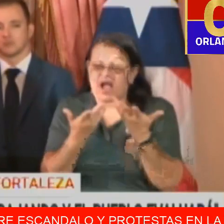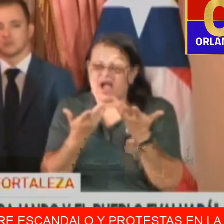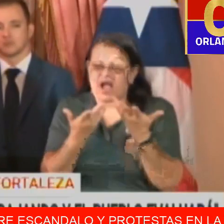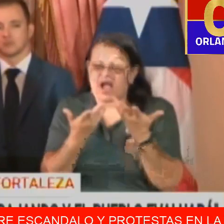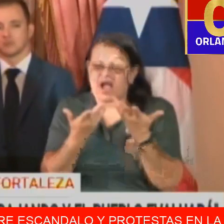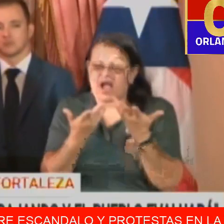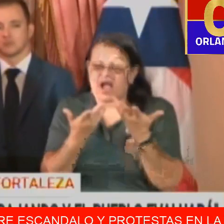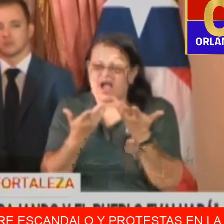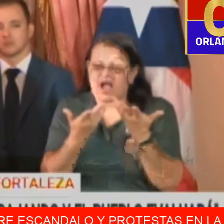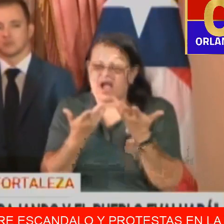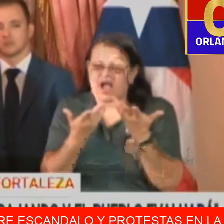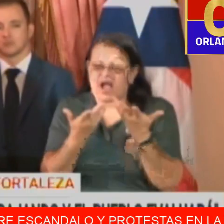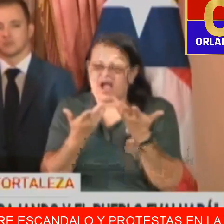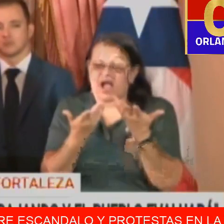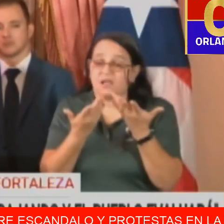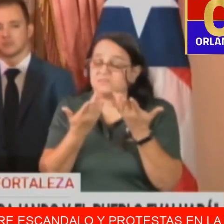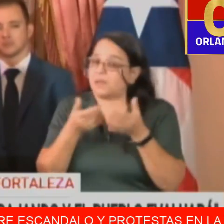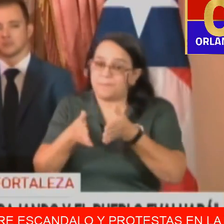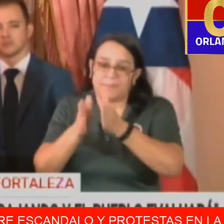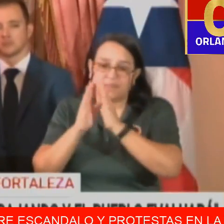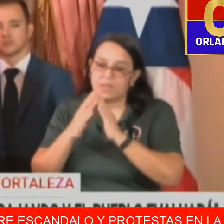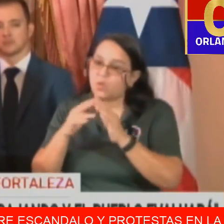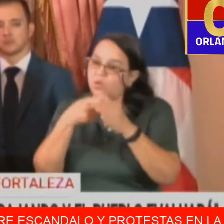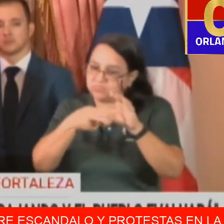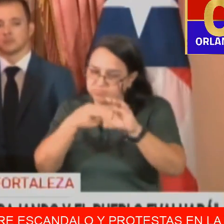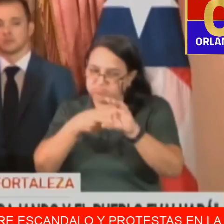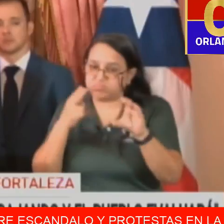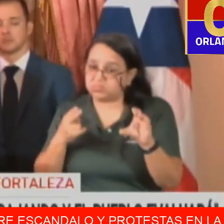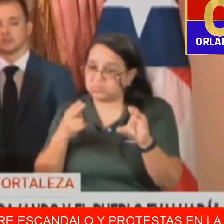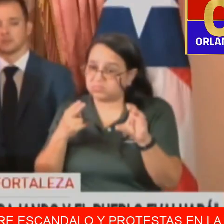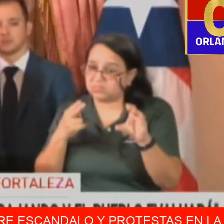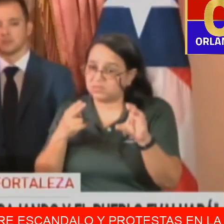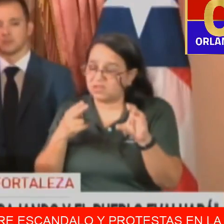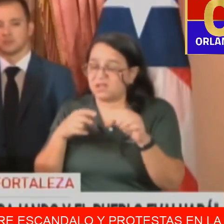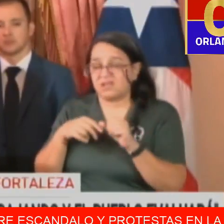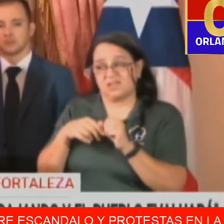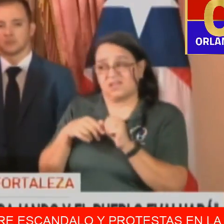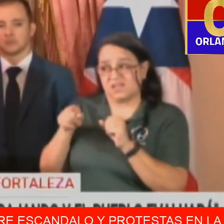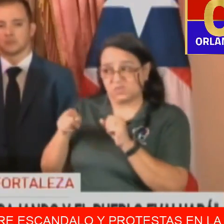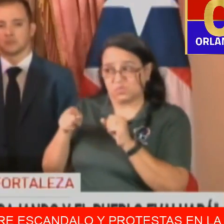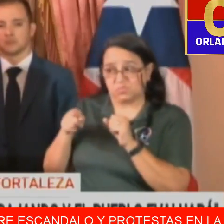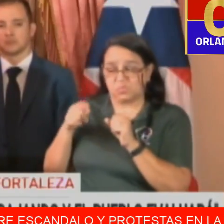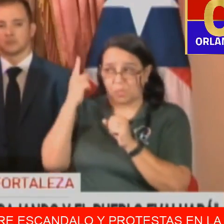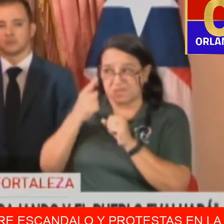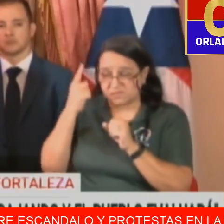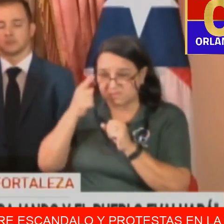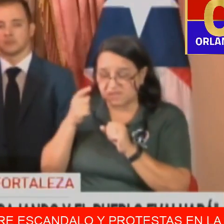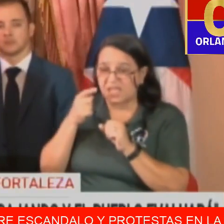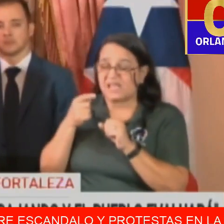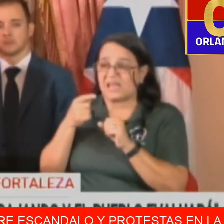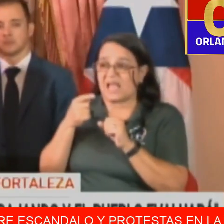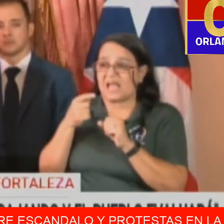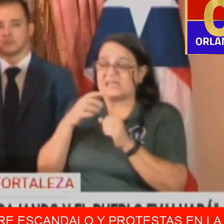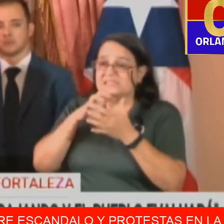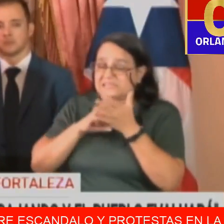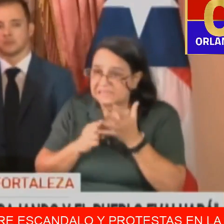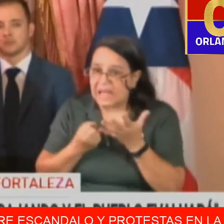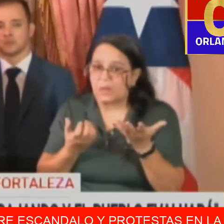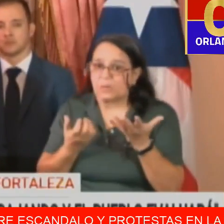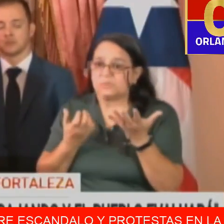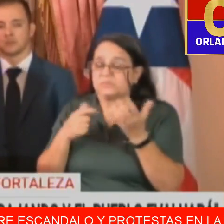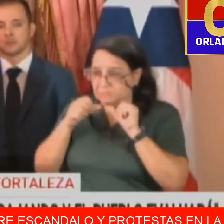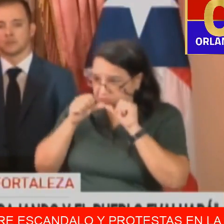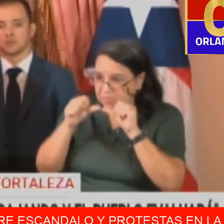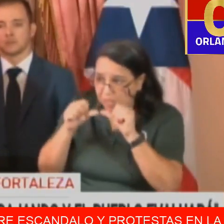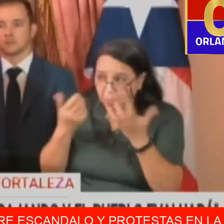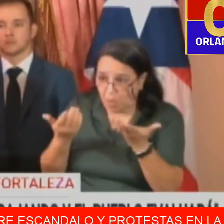cree que esas mismas protestas y todas esas peticiones le han quitado la legitimidad de la elección para gobernar y